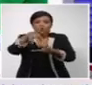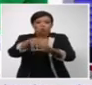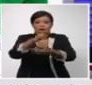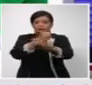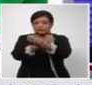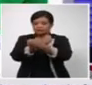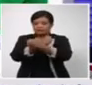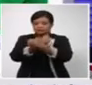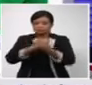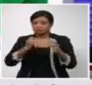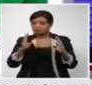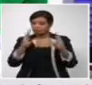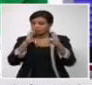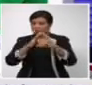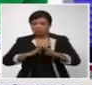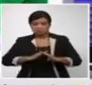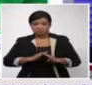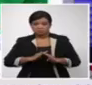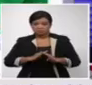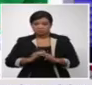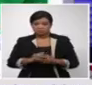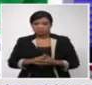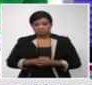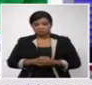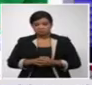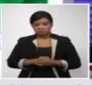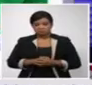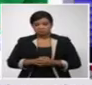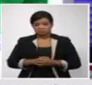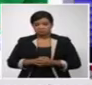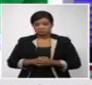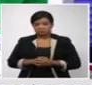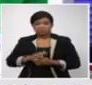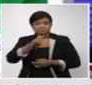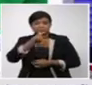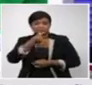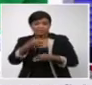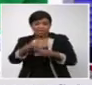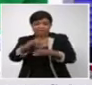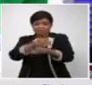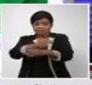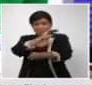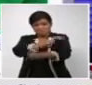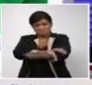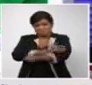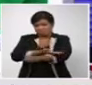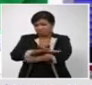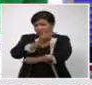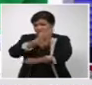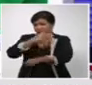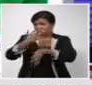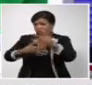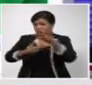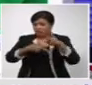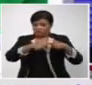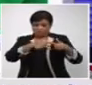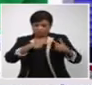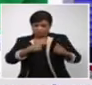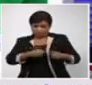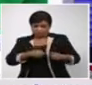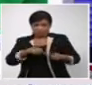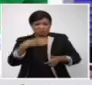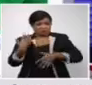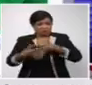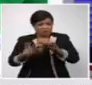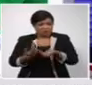transmisión, con antecedentes de hipertensión arterial, cardiopatía isquémica,